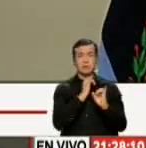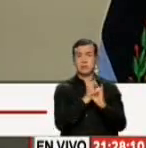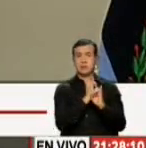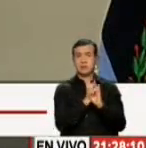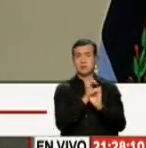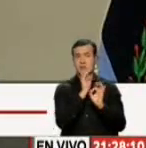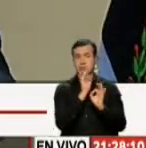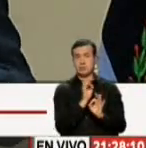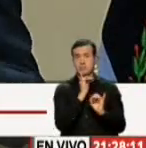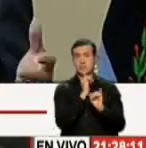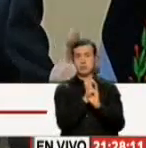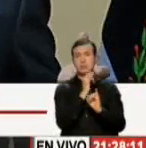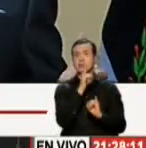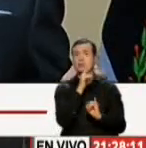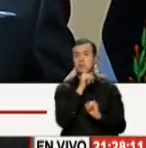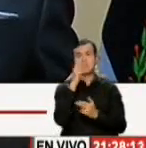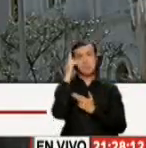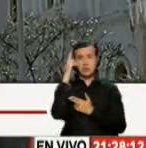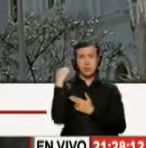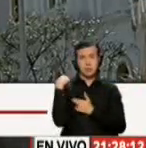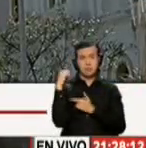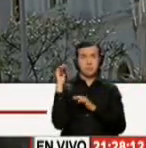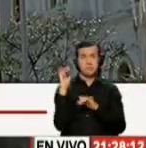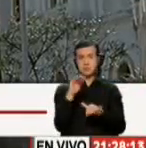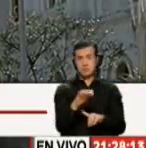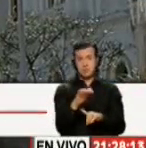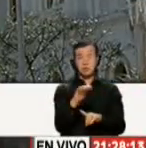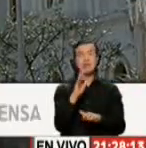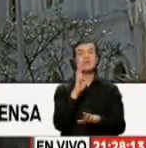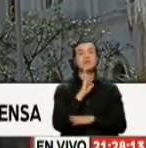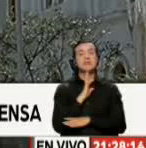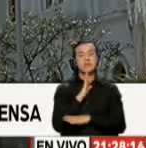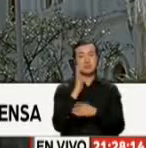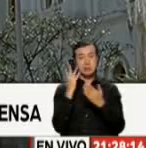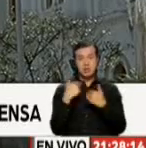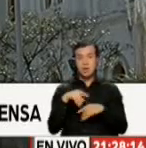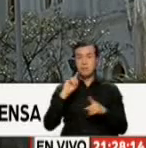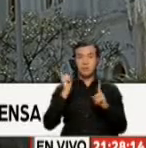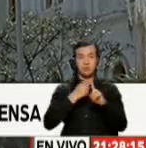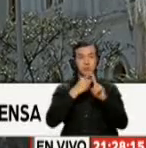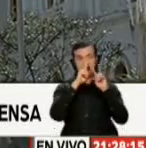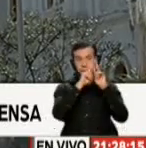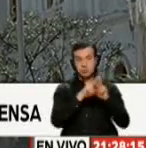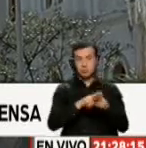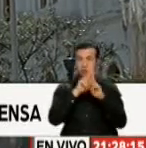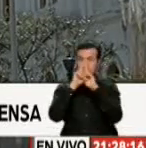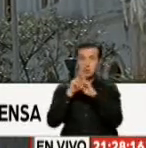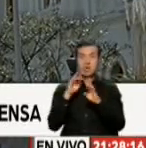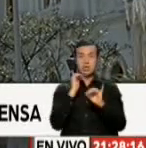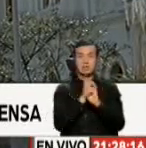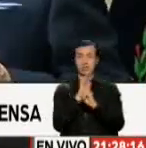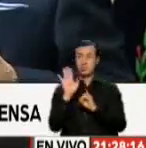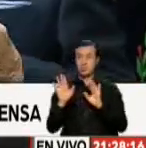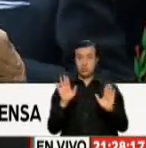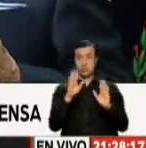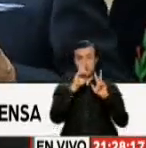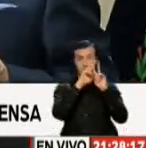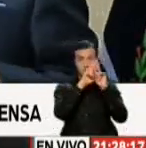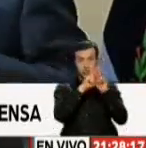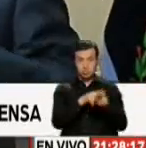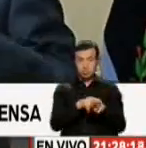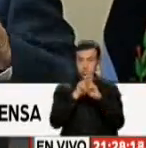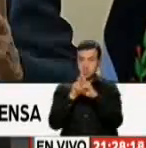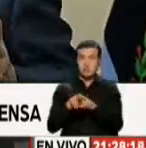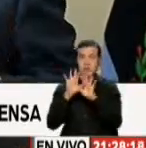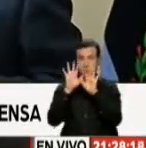operacional y el principal componente son las Fuerzas Armadas. Esto se hará técnicamente una vez que sean analizados los estatutos de las 2 entidades. La Secretaría se